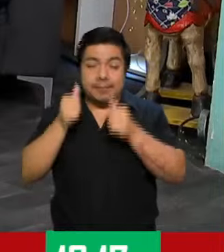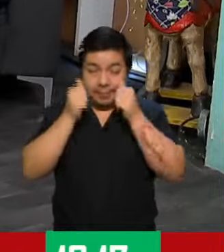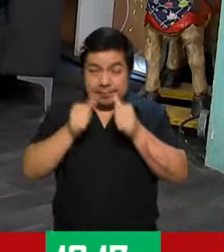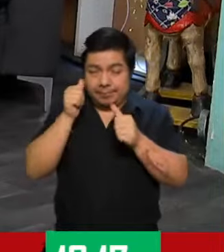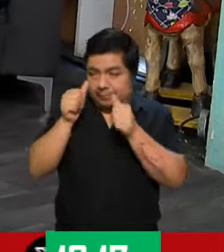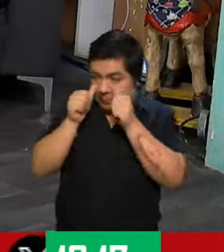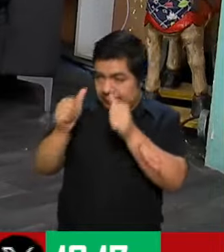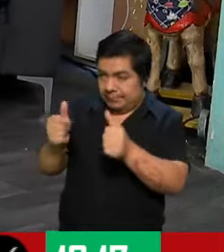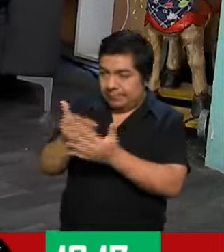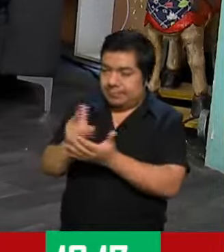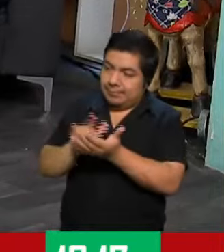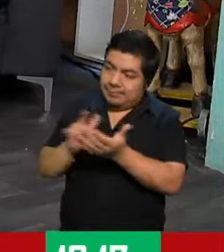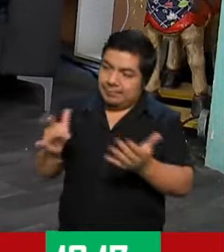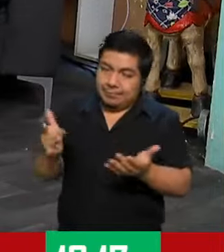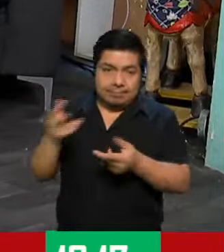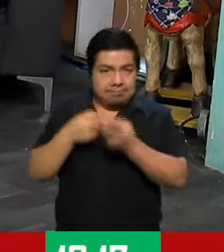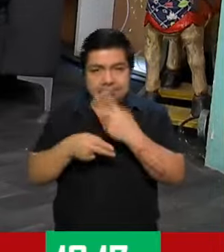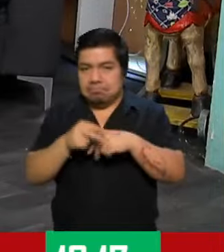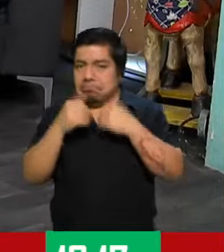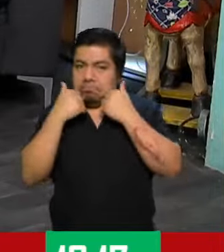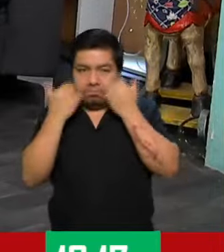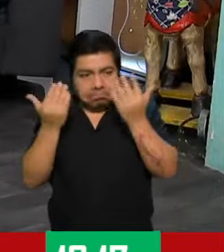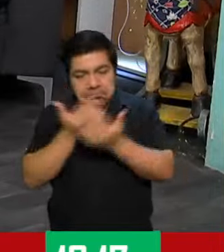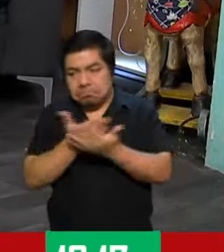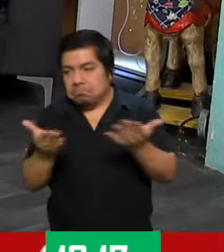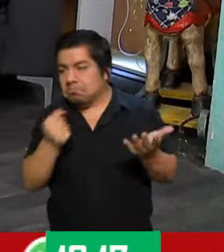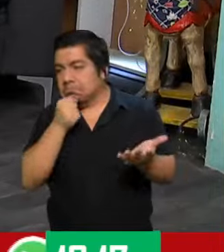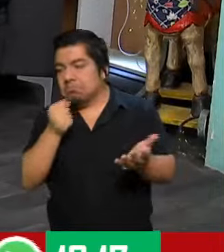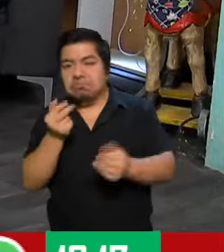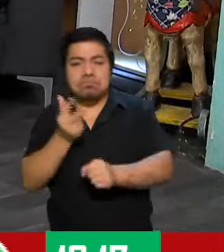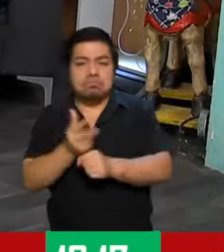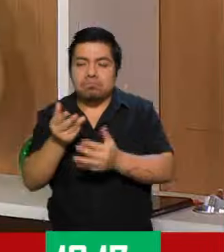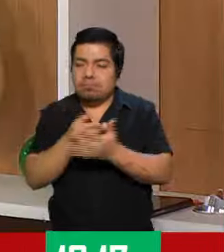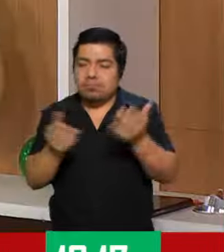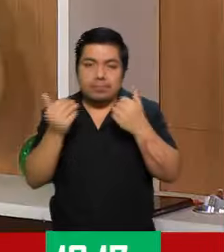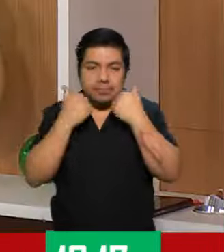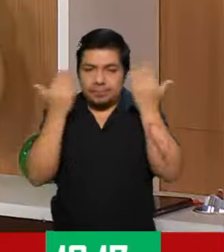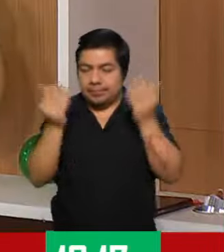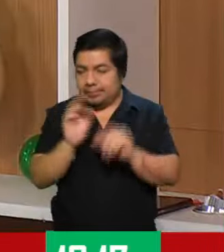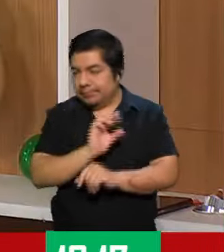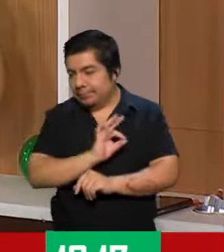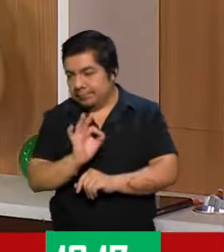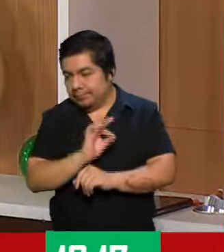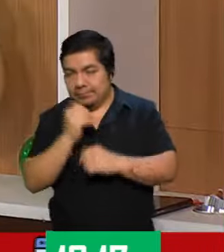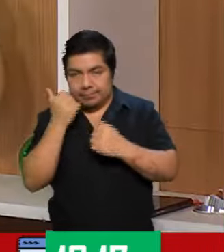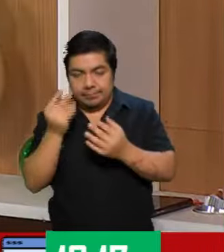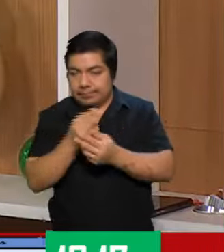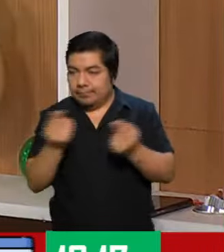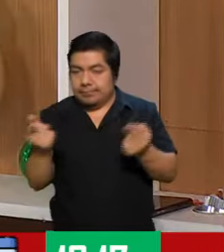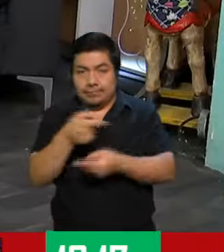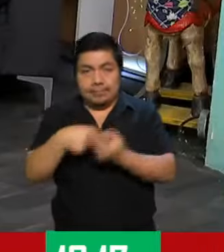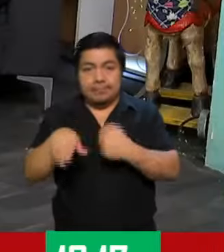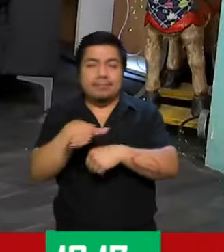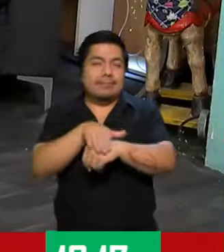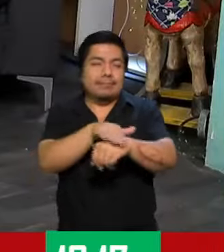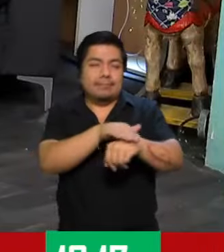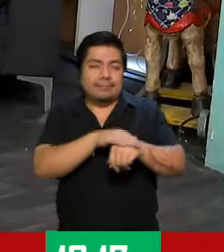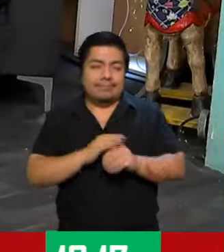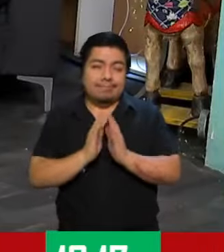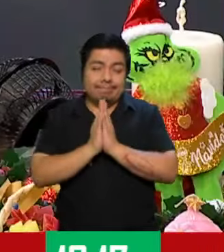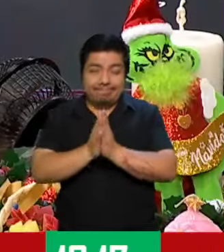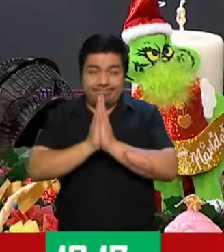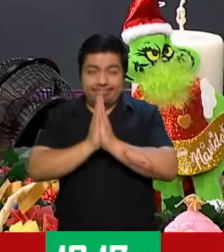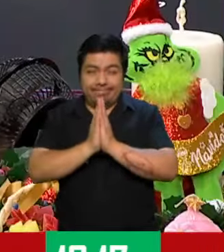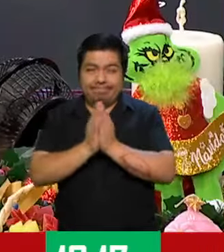y agradecemos mucho. Y aquí están abiertas las cámaras, los micrófonos para cualquier llamado a toda la ciudadanía. Y pues, por